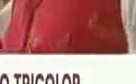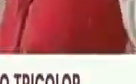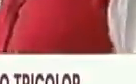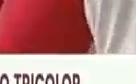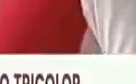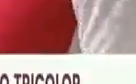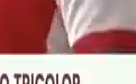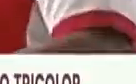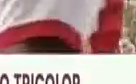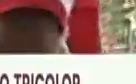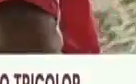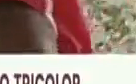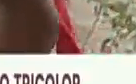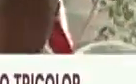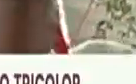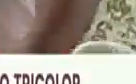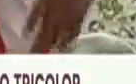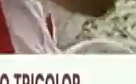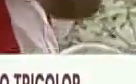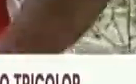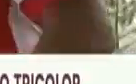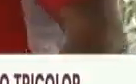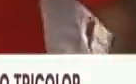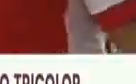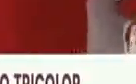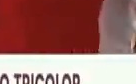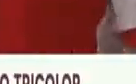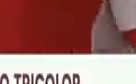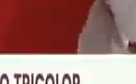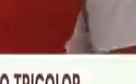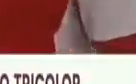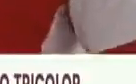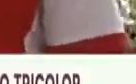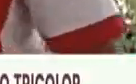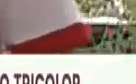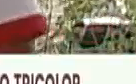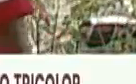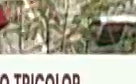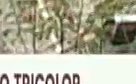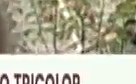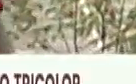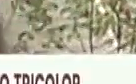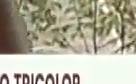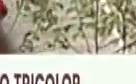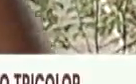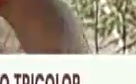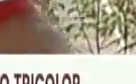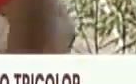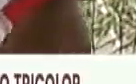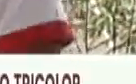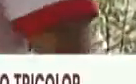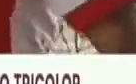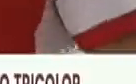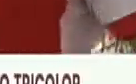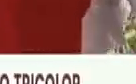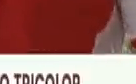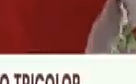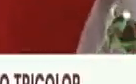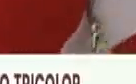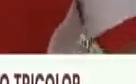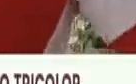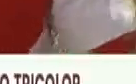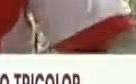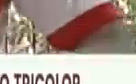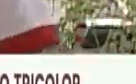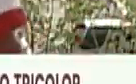y el lanzamiento del manual del obrero constructor. Asimismo, avanzar en la logística y los recursos a través